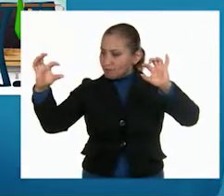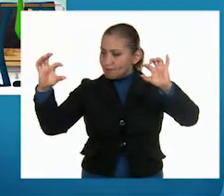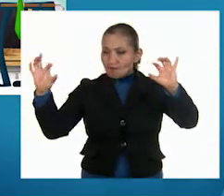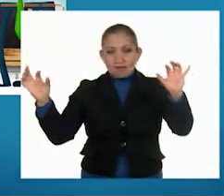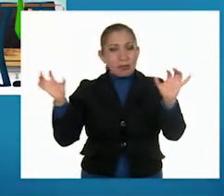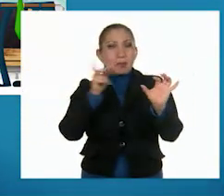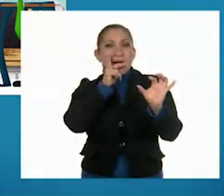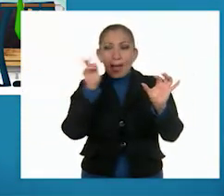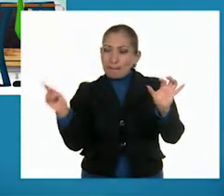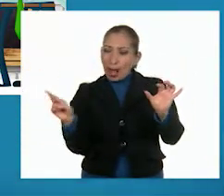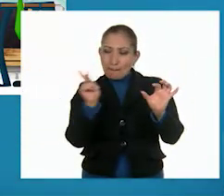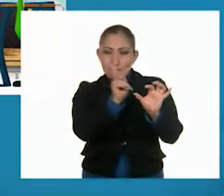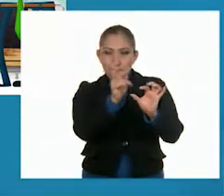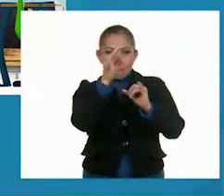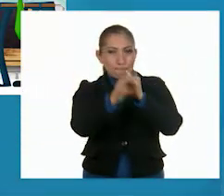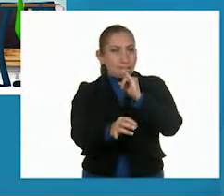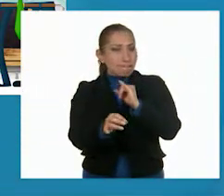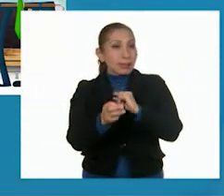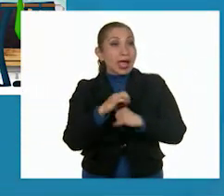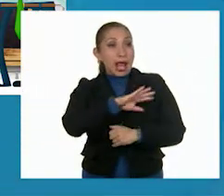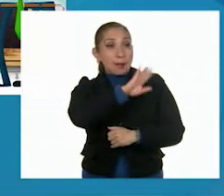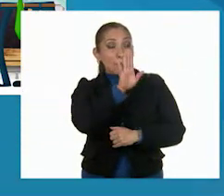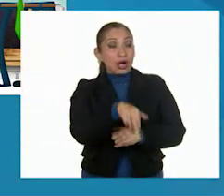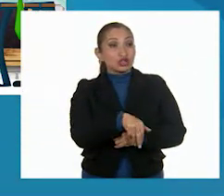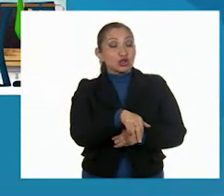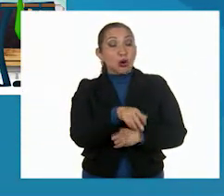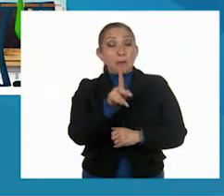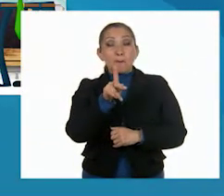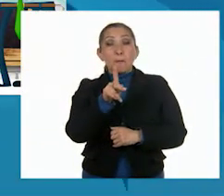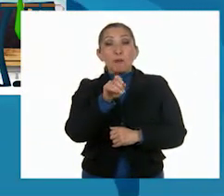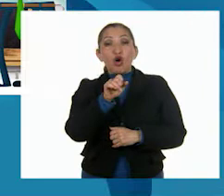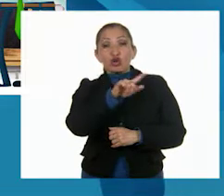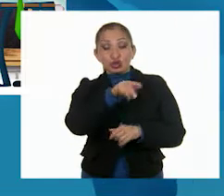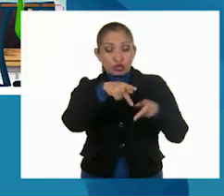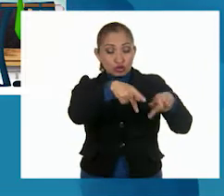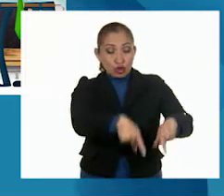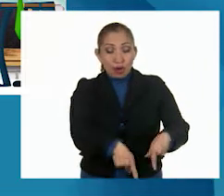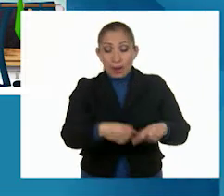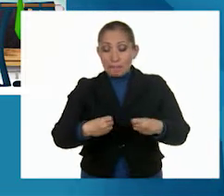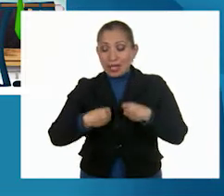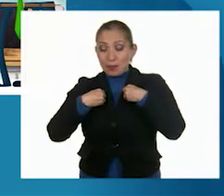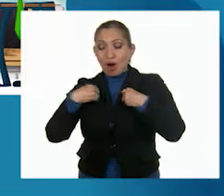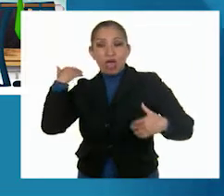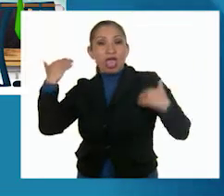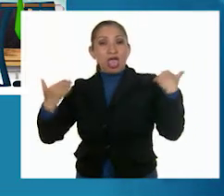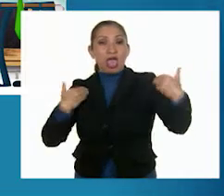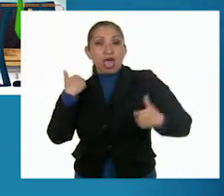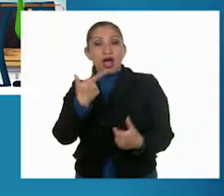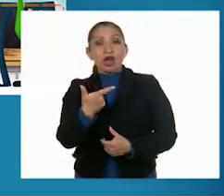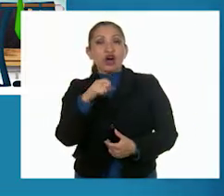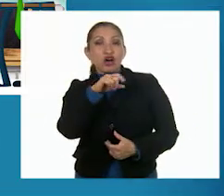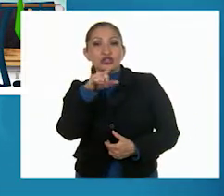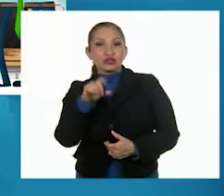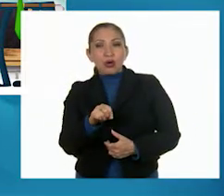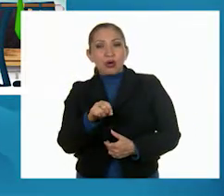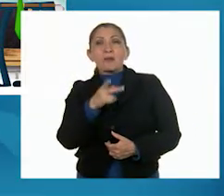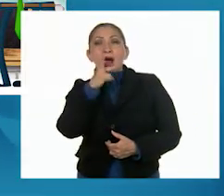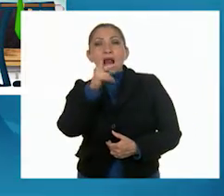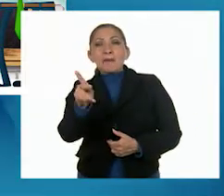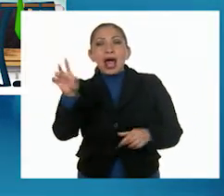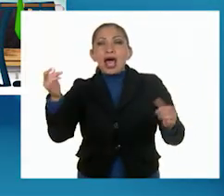teníamos en este verso? El muerto al pozo y el vivo al gozo. ¿Cuáles son las palabras que riman?